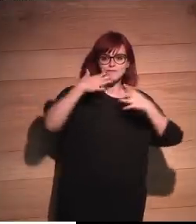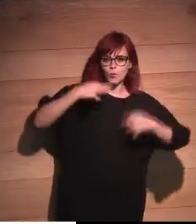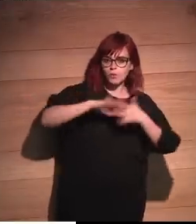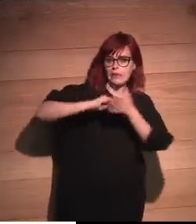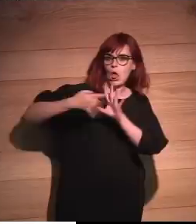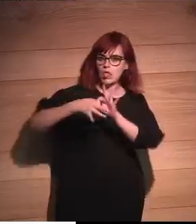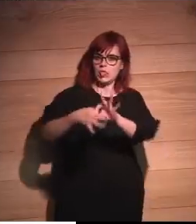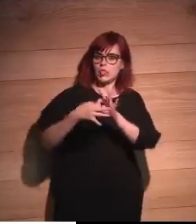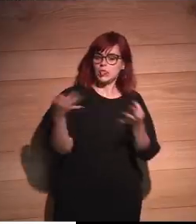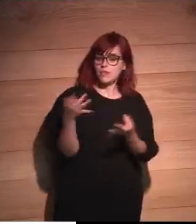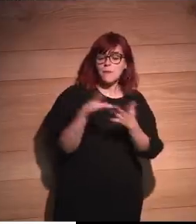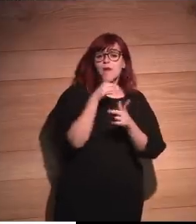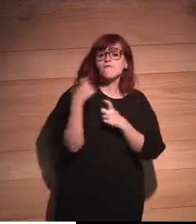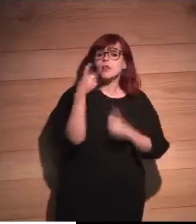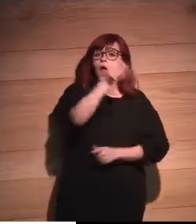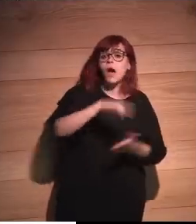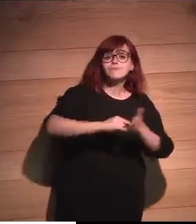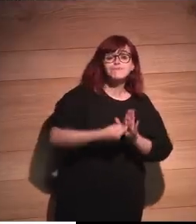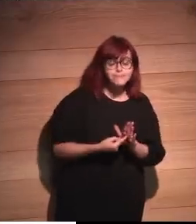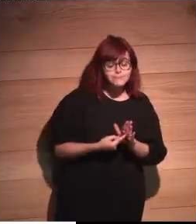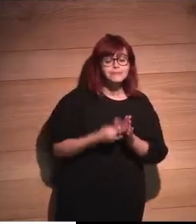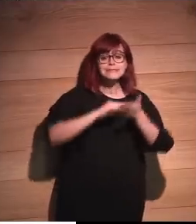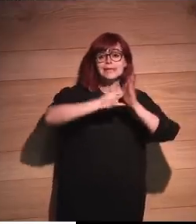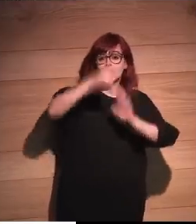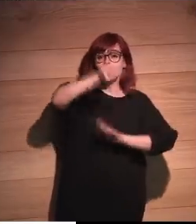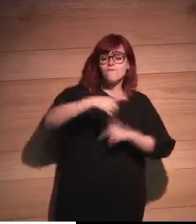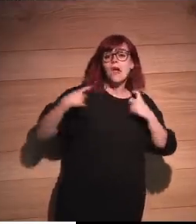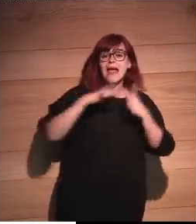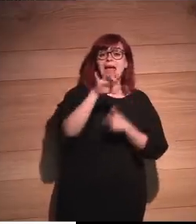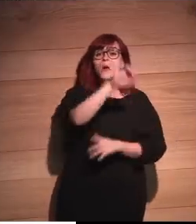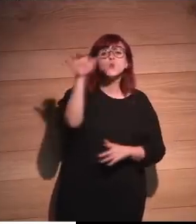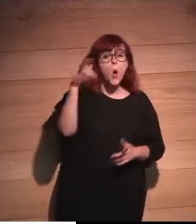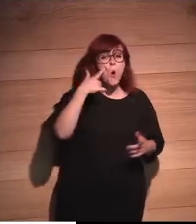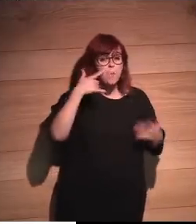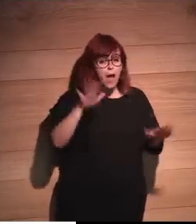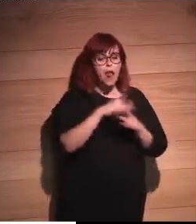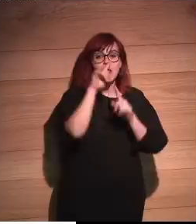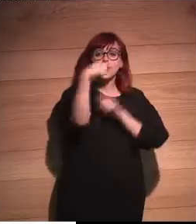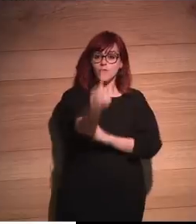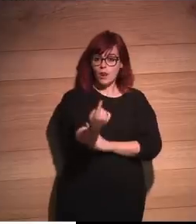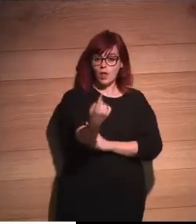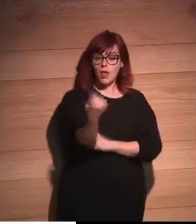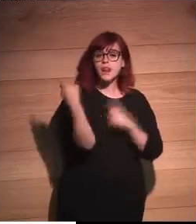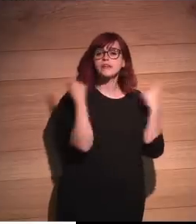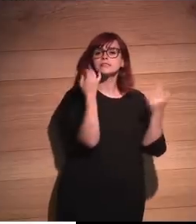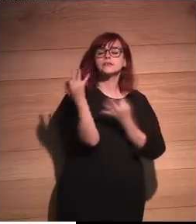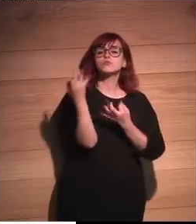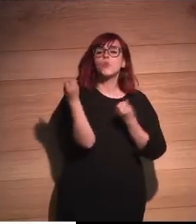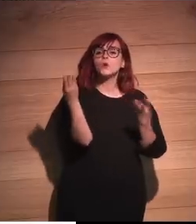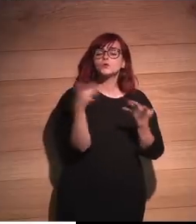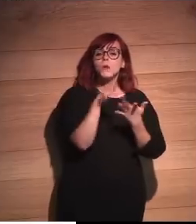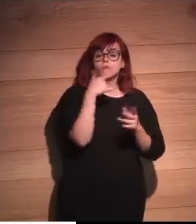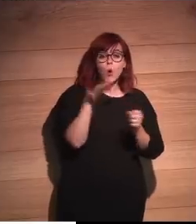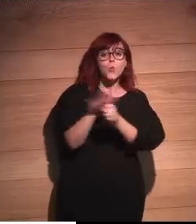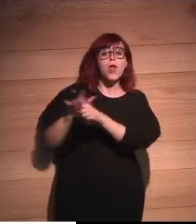esa tecnología. Y nos faltan técnicos. Nos faltan en Europa, para el año que viene, se quedarán